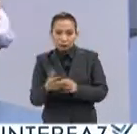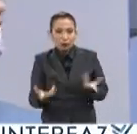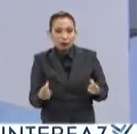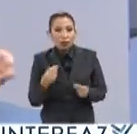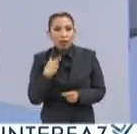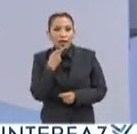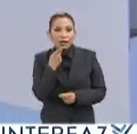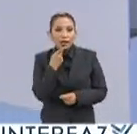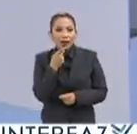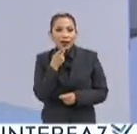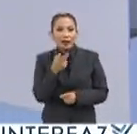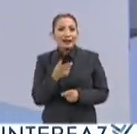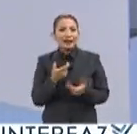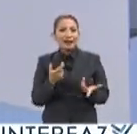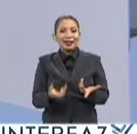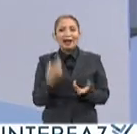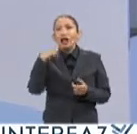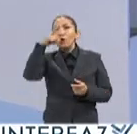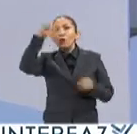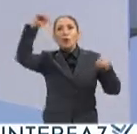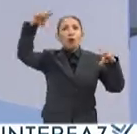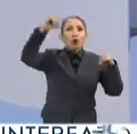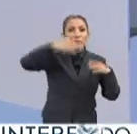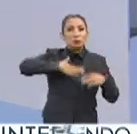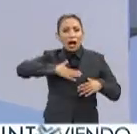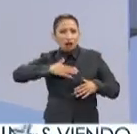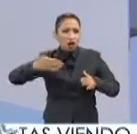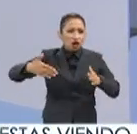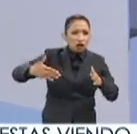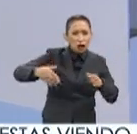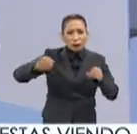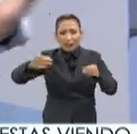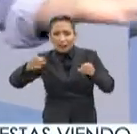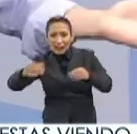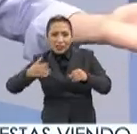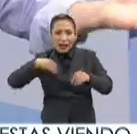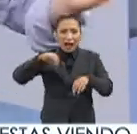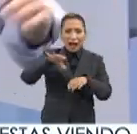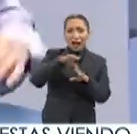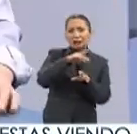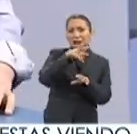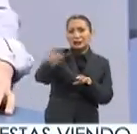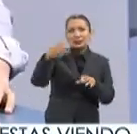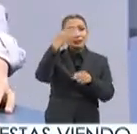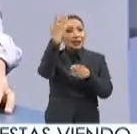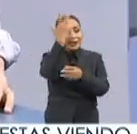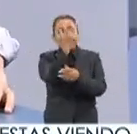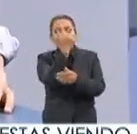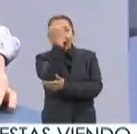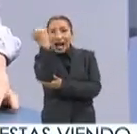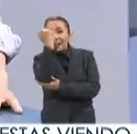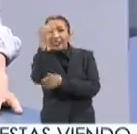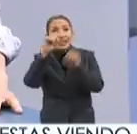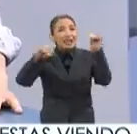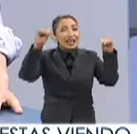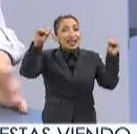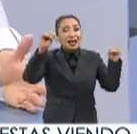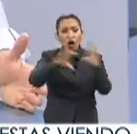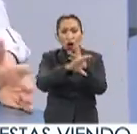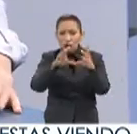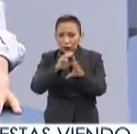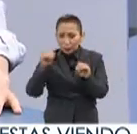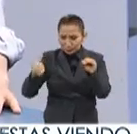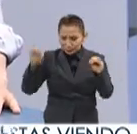me canso de repetir, la parte de iluminación, baños, cocinas, oficinas, diseños de jardín, accesorios